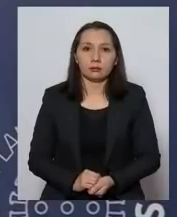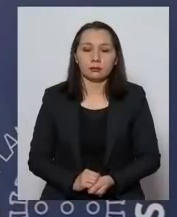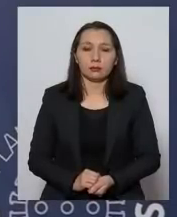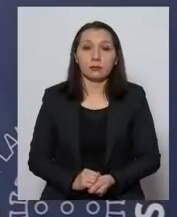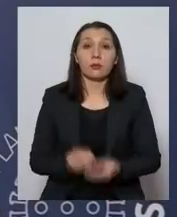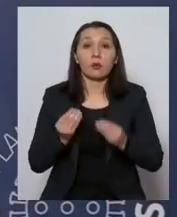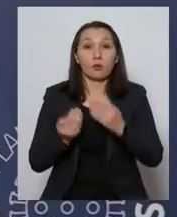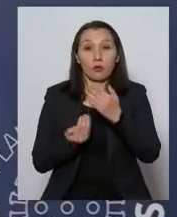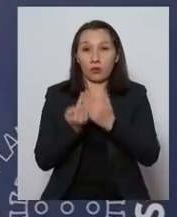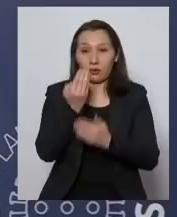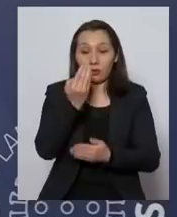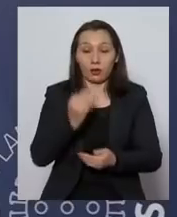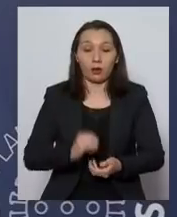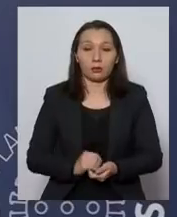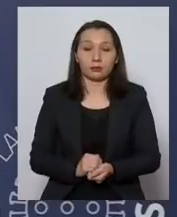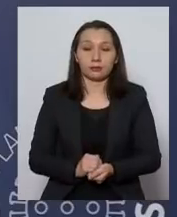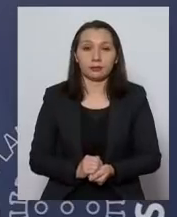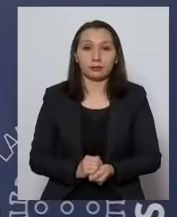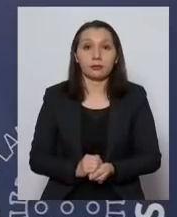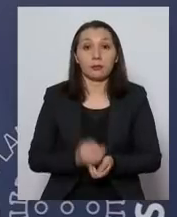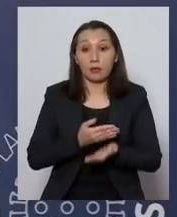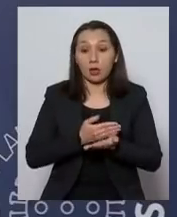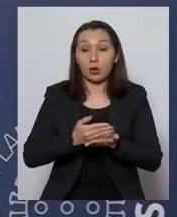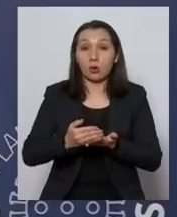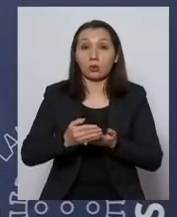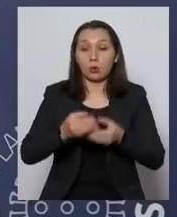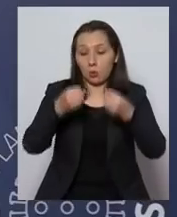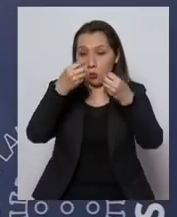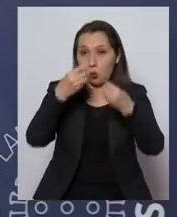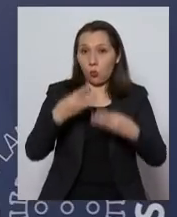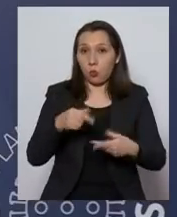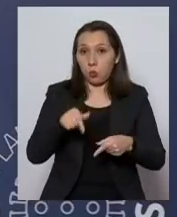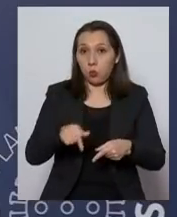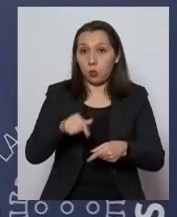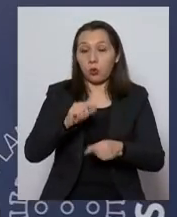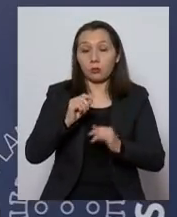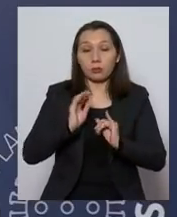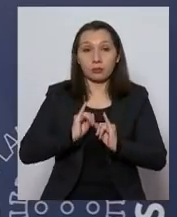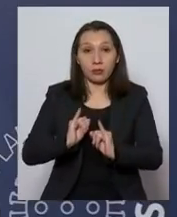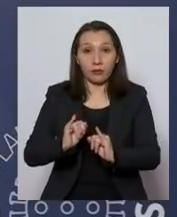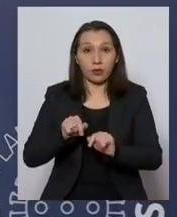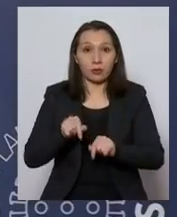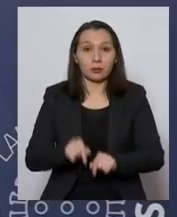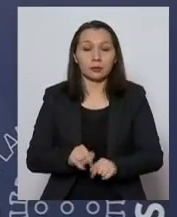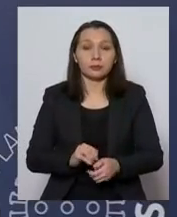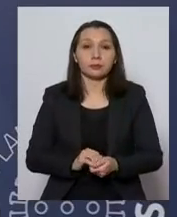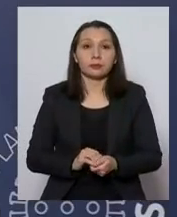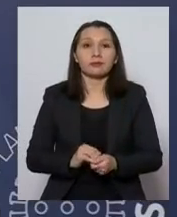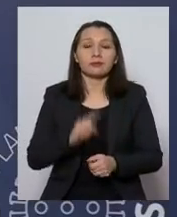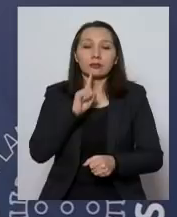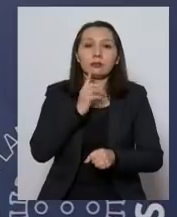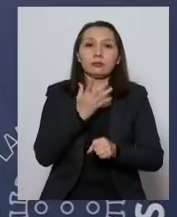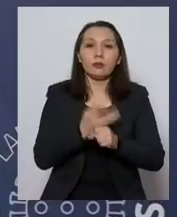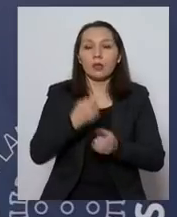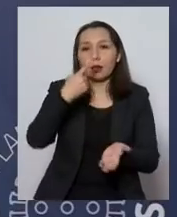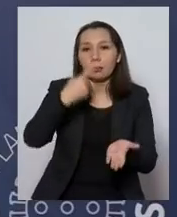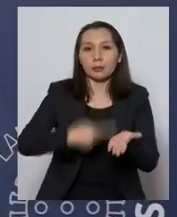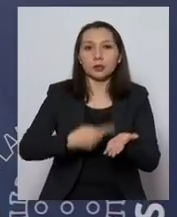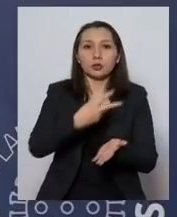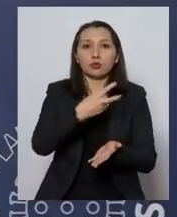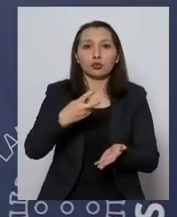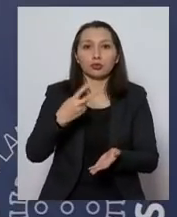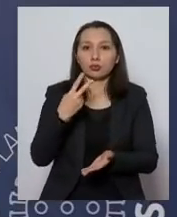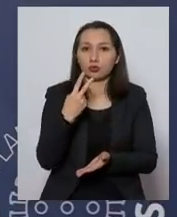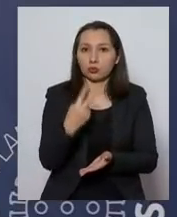Muy buenos días. Para continuar con la cuenta del día de hoy, se encuentran